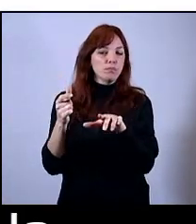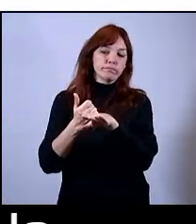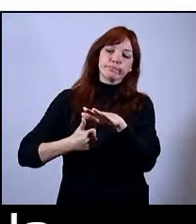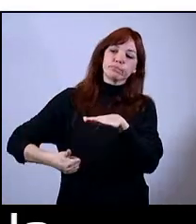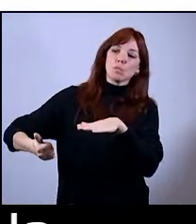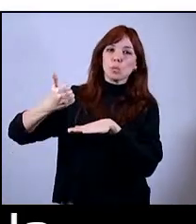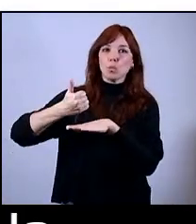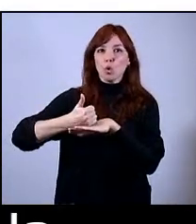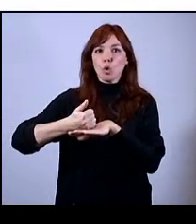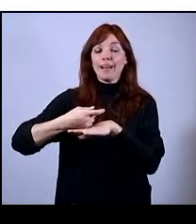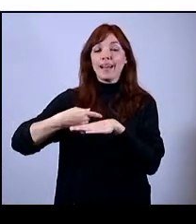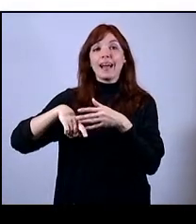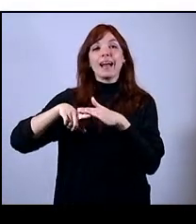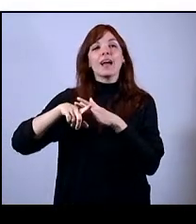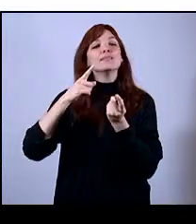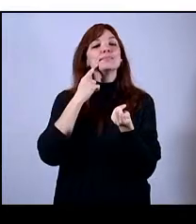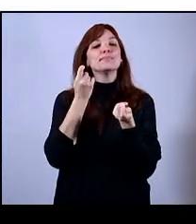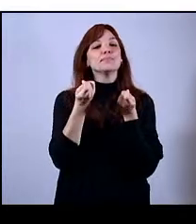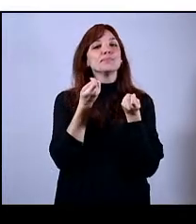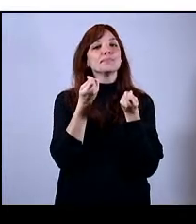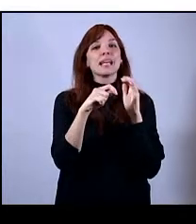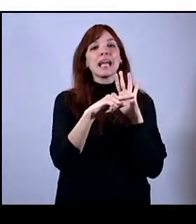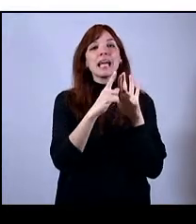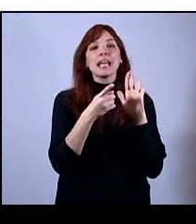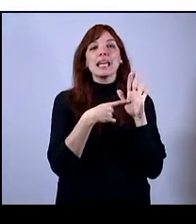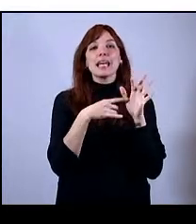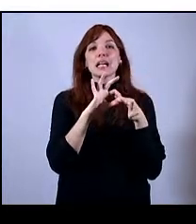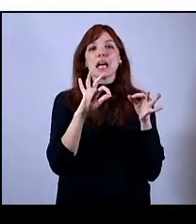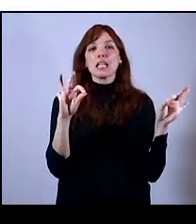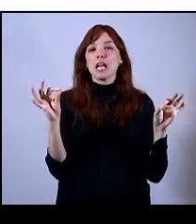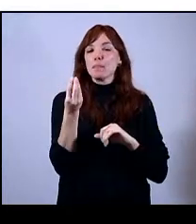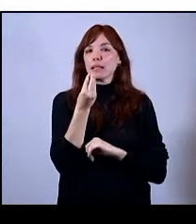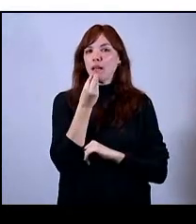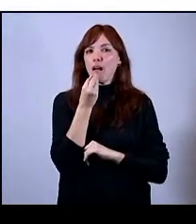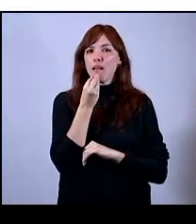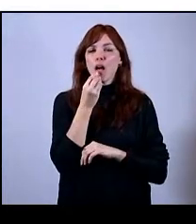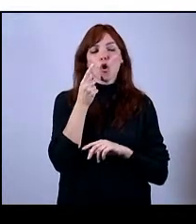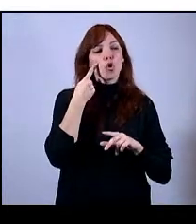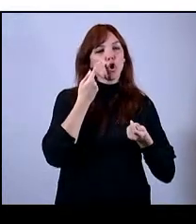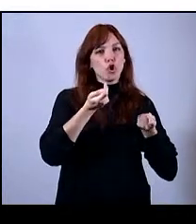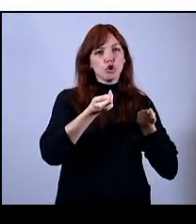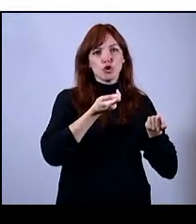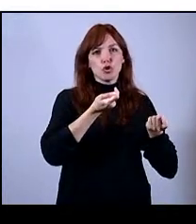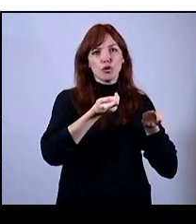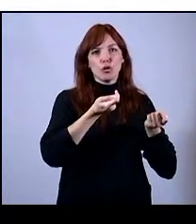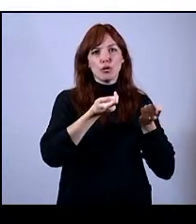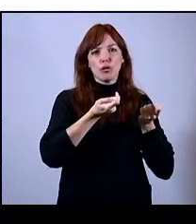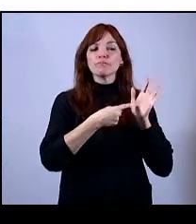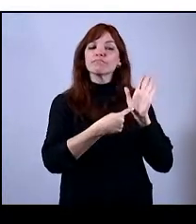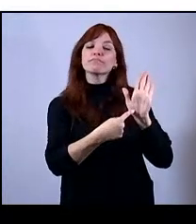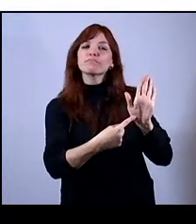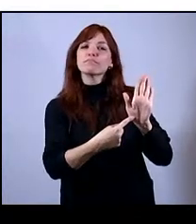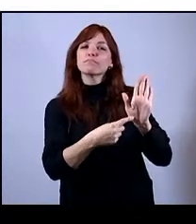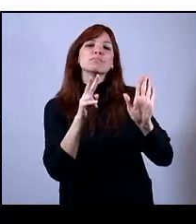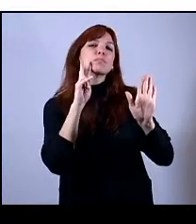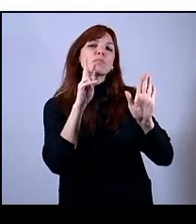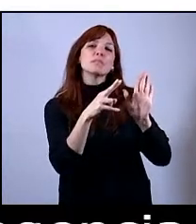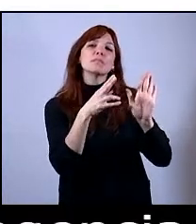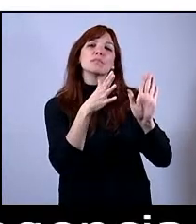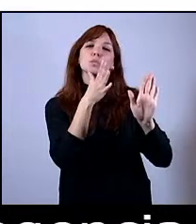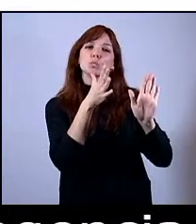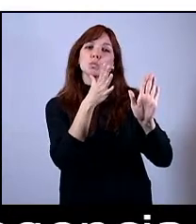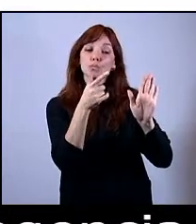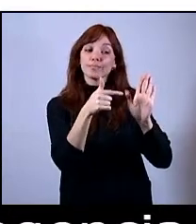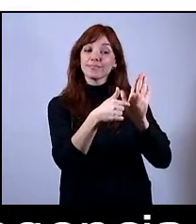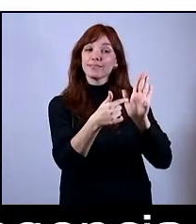la agencia que se dedica a controlar la ley de la cadena alimentaria. ¿Por qué les enseño esto? Estas son las sanciones que se